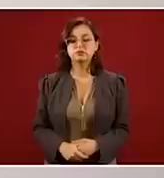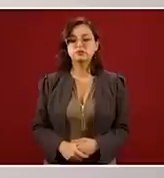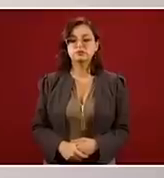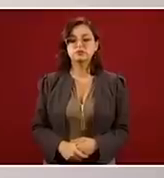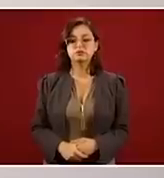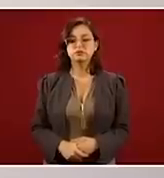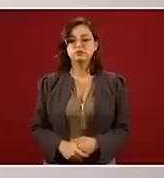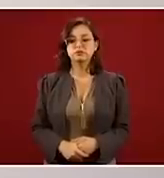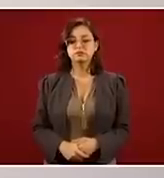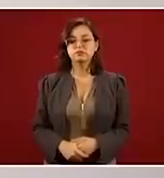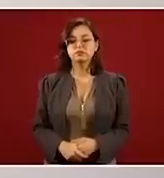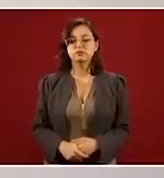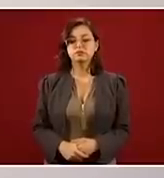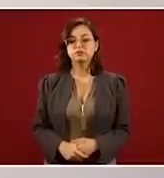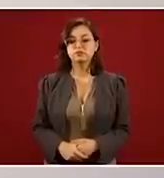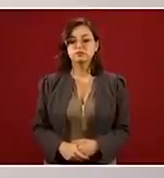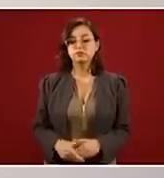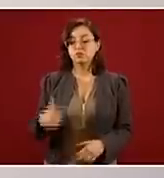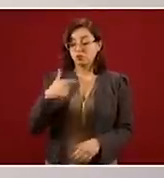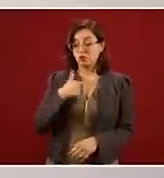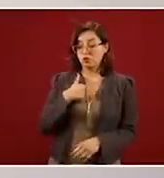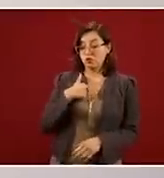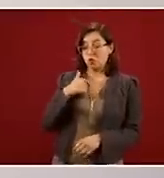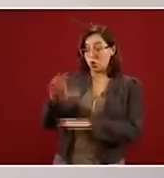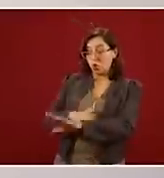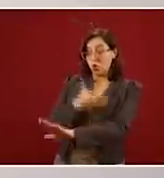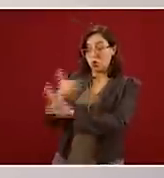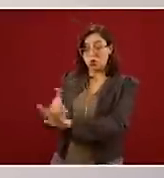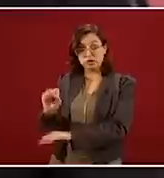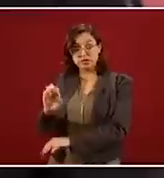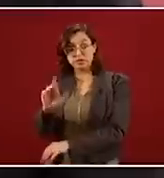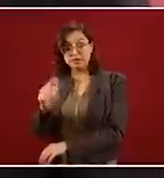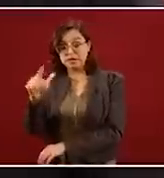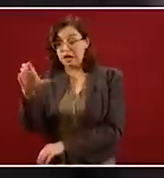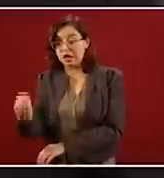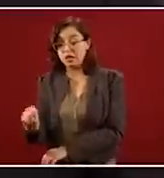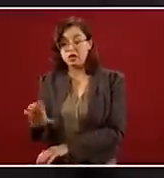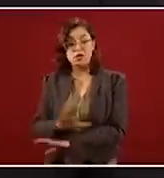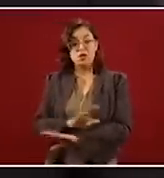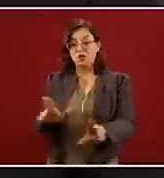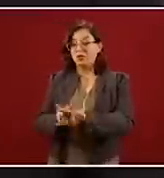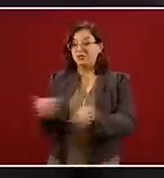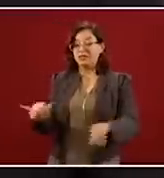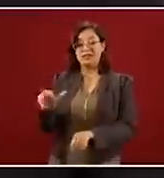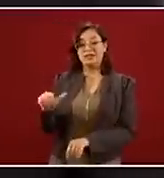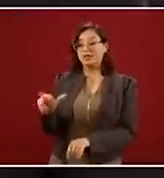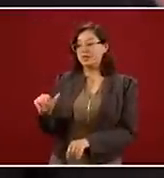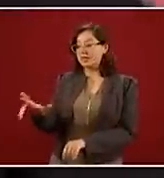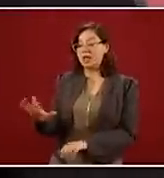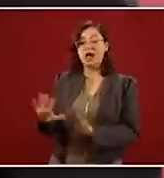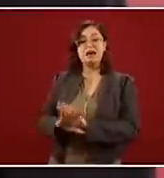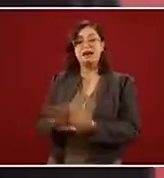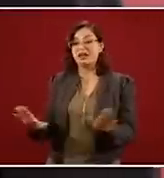tengo yo ningún problema con Sergio Aguayo. Es más, ni con Iriar, ni